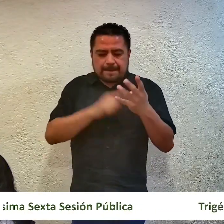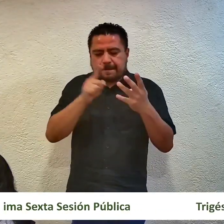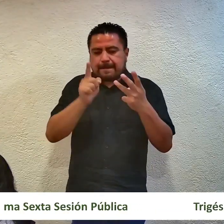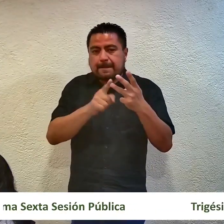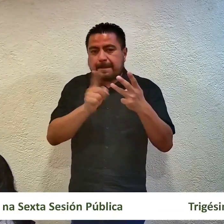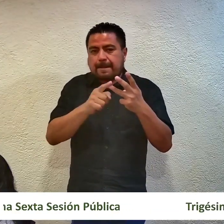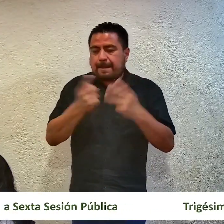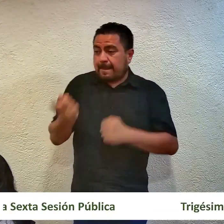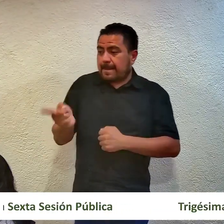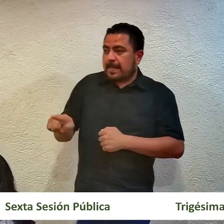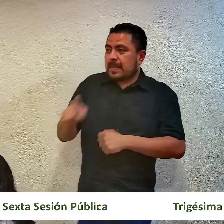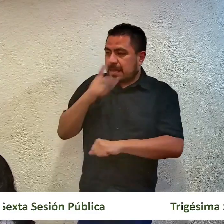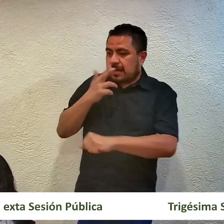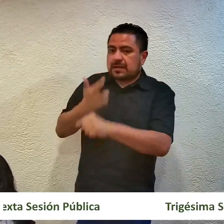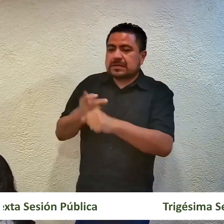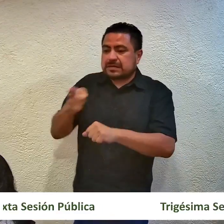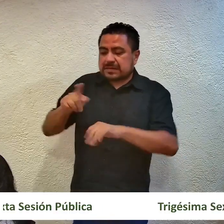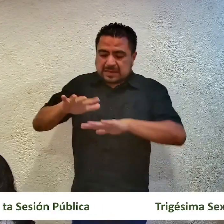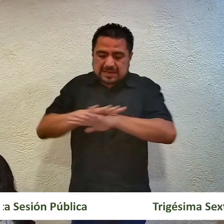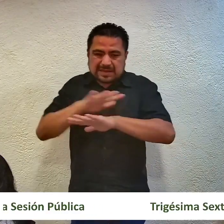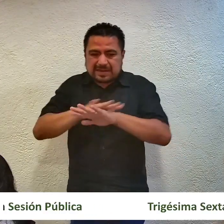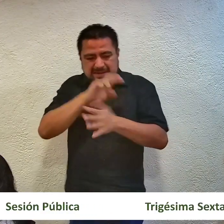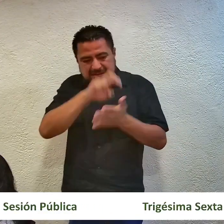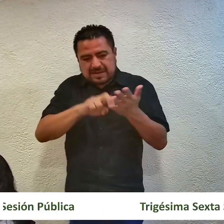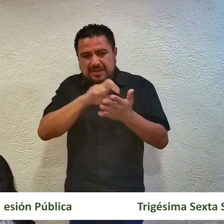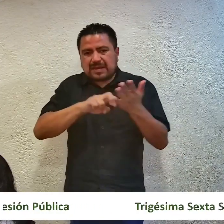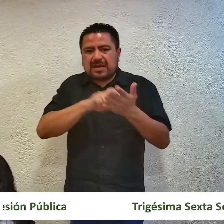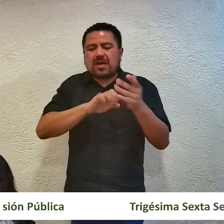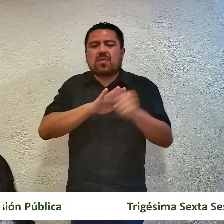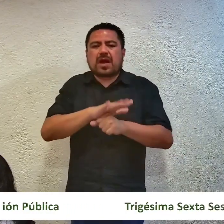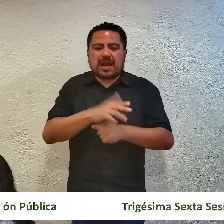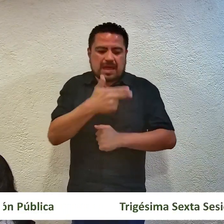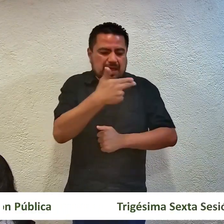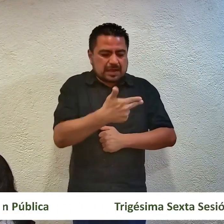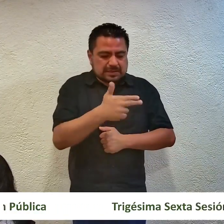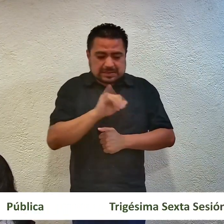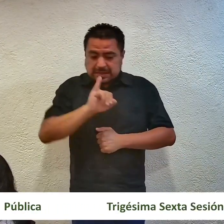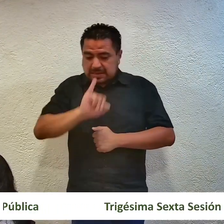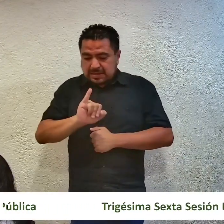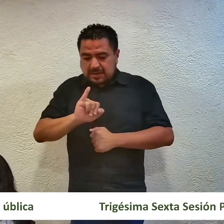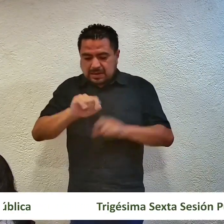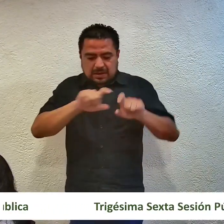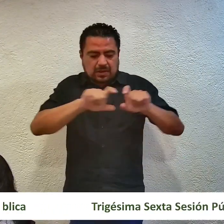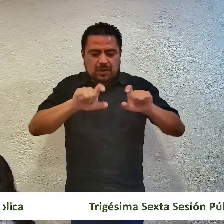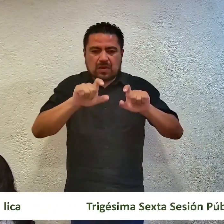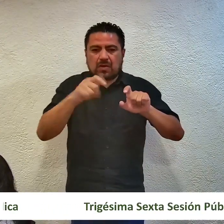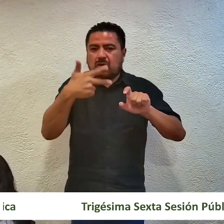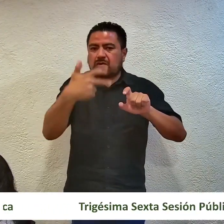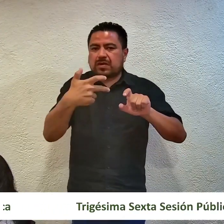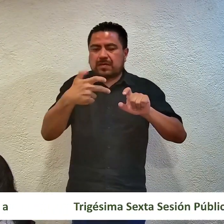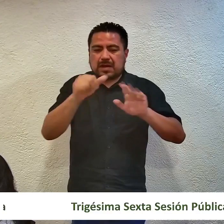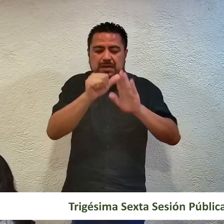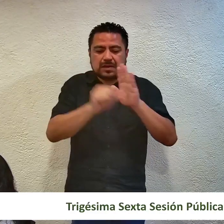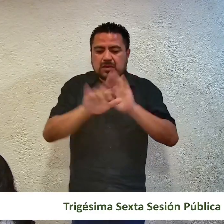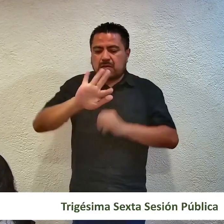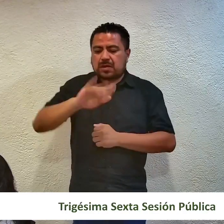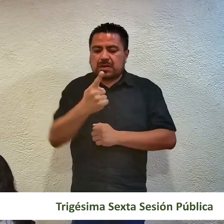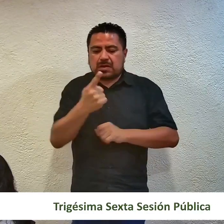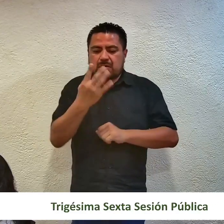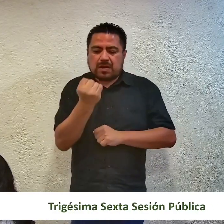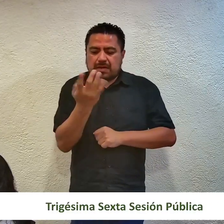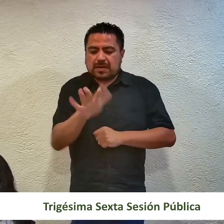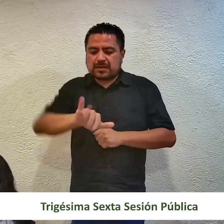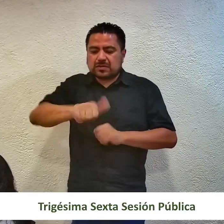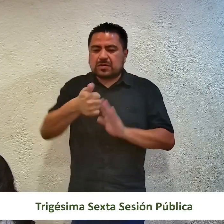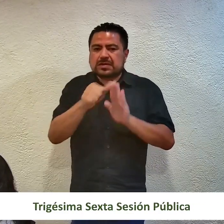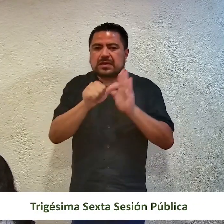ordena a la autoridad responsable la modificación de los incisos H e I de la fracción octava del artículo 41 y fracción 9, 10 y 11